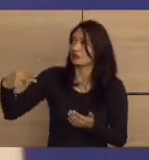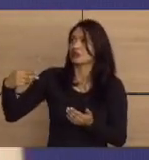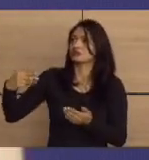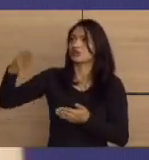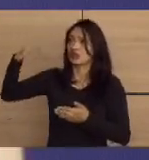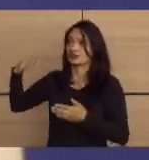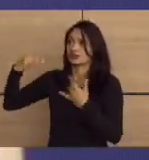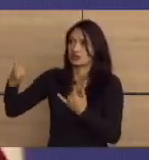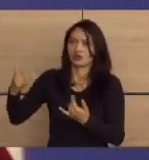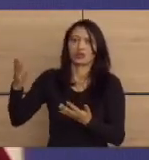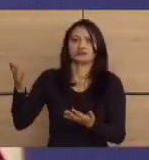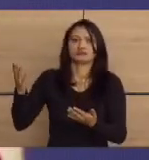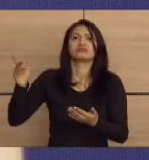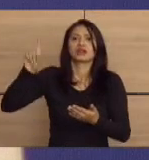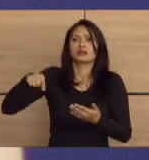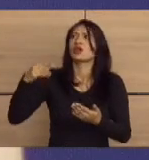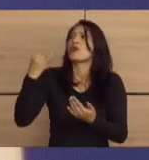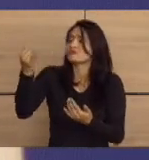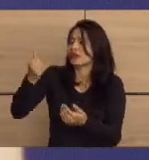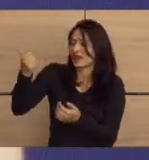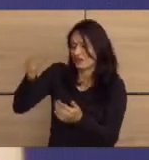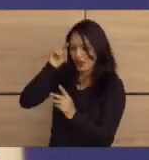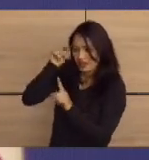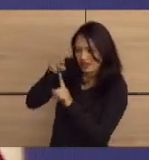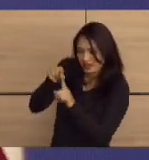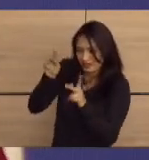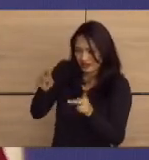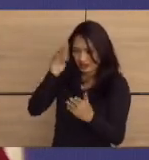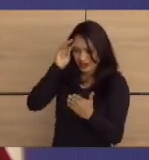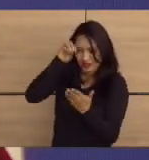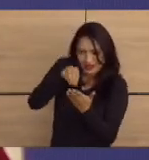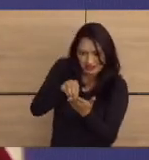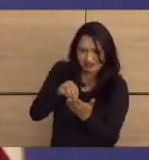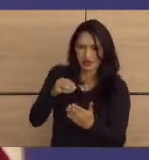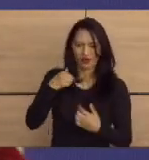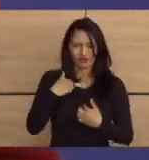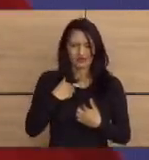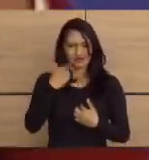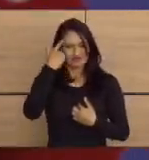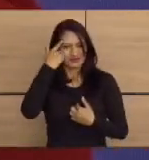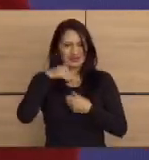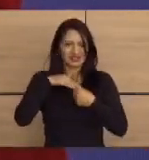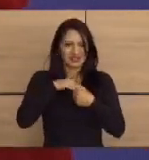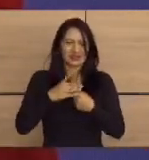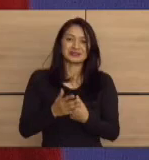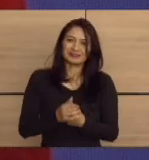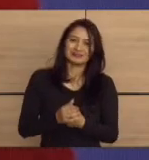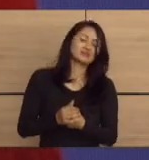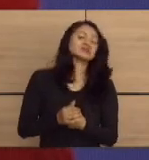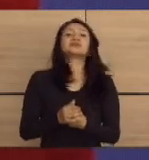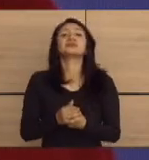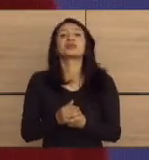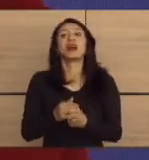hay naturalización, todos esos son enemigos de la historia, ¿no? Las historias de